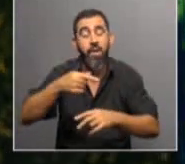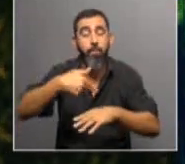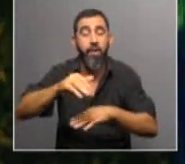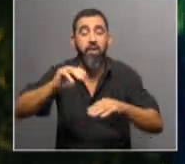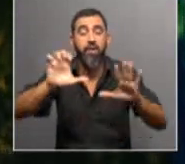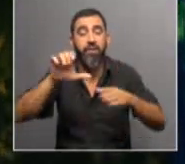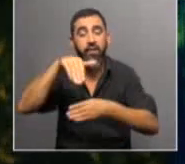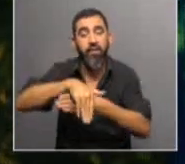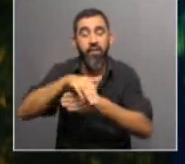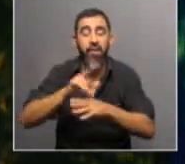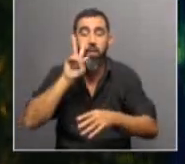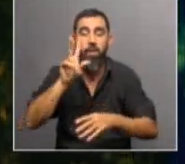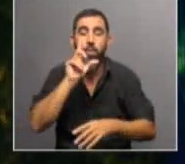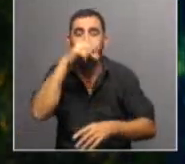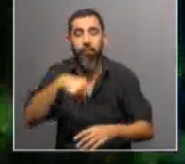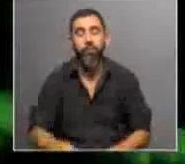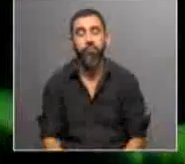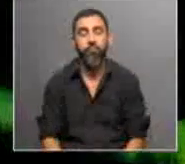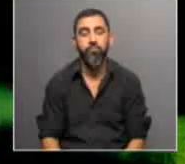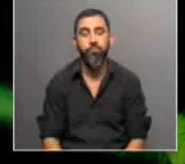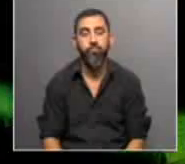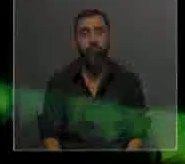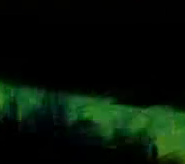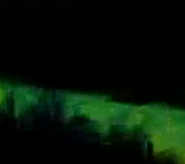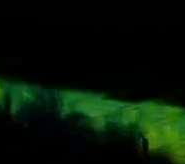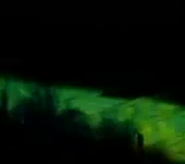las 18 horas acá en Mirá Montevideo.